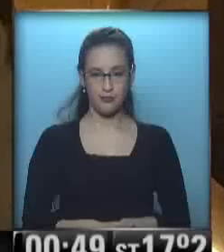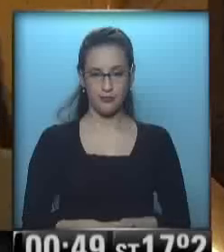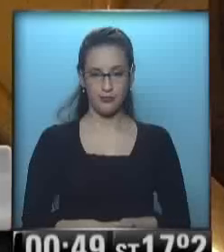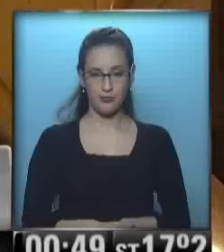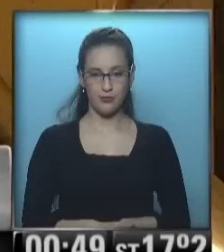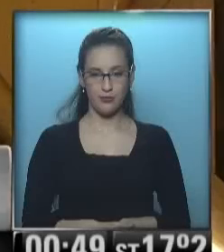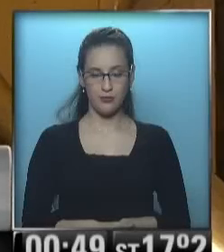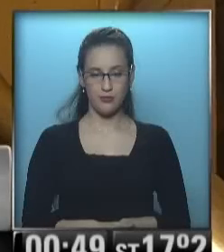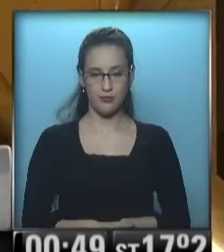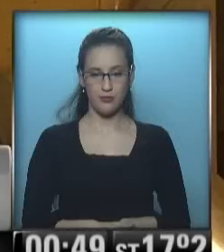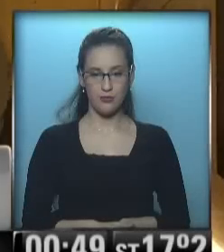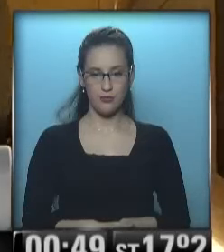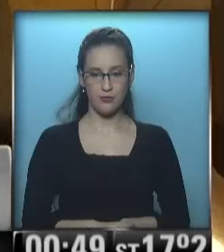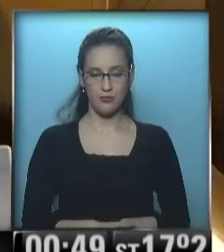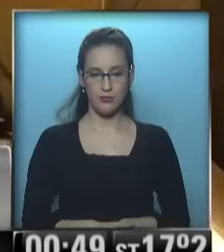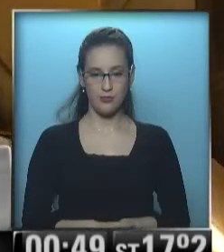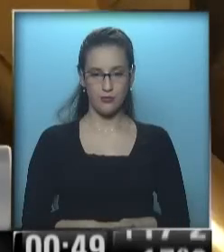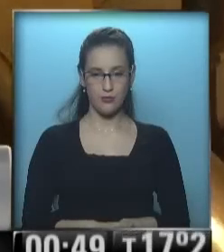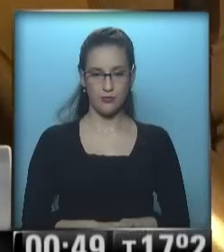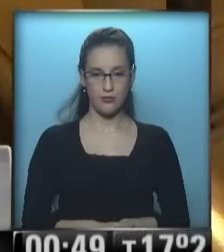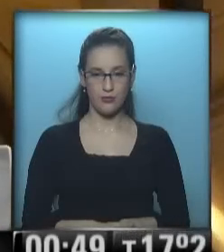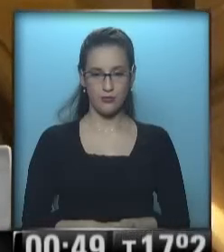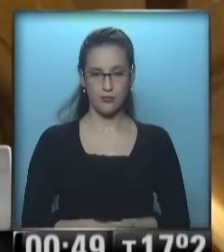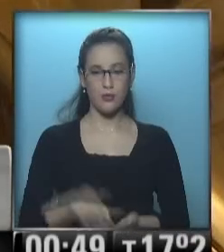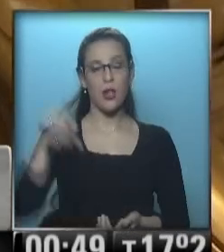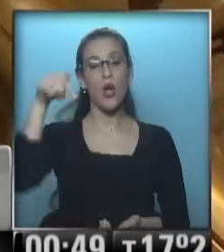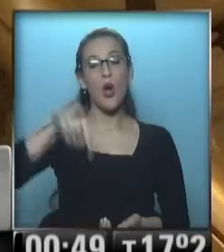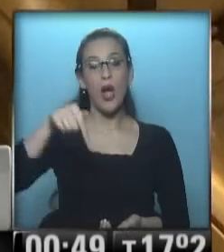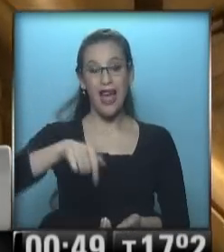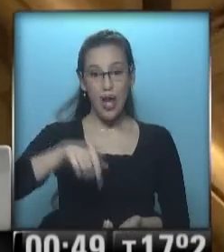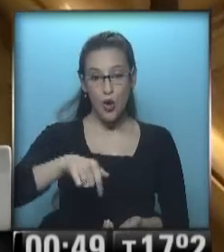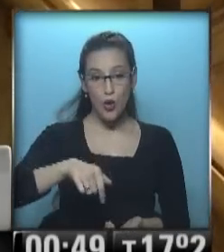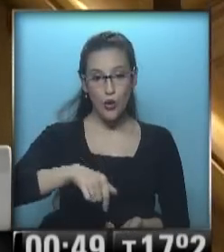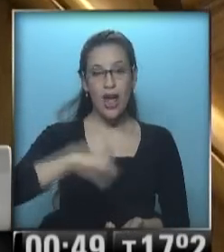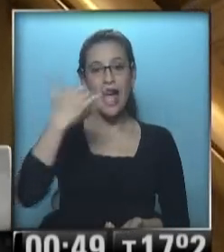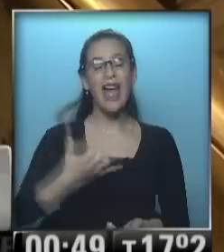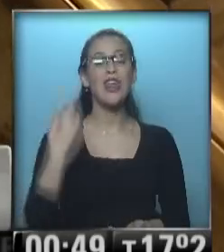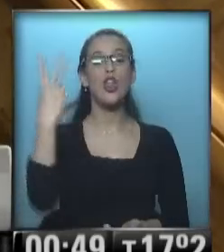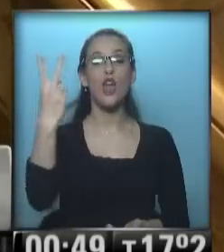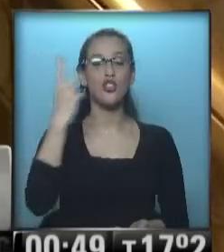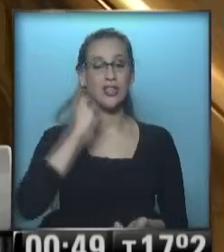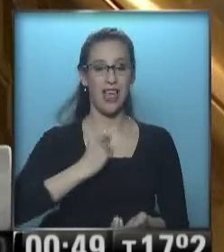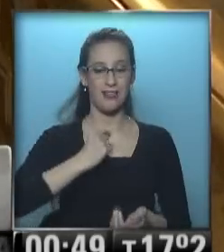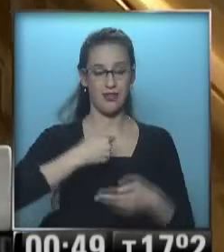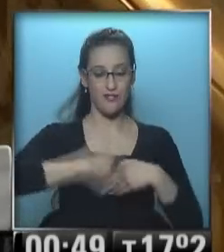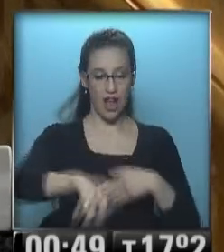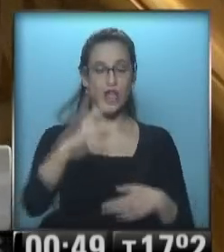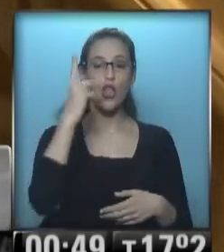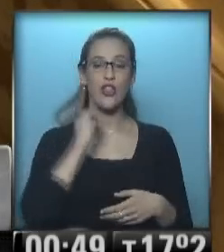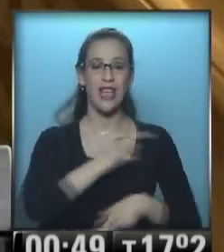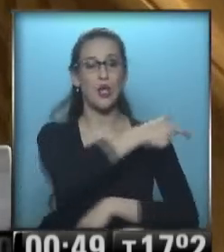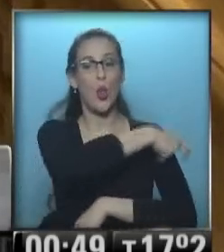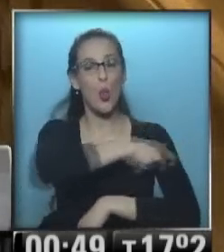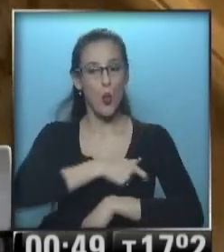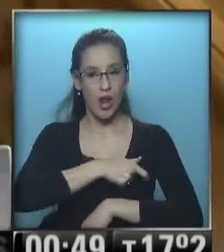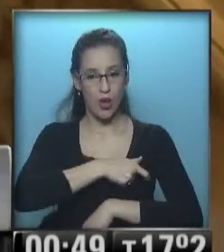Como bien sabés, Pablo, la Argentina vive por estas horas las 48 horas de duelo nacional que declaró la presidenta Cristina Fernández